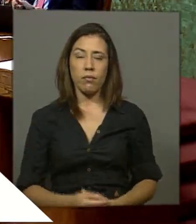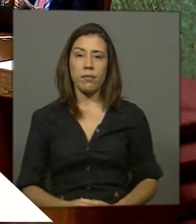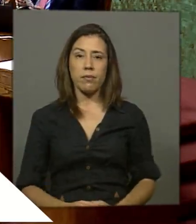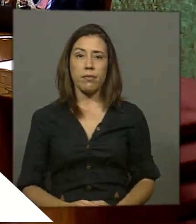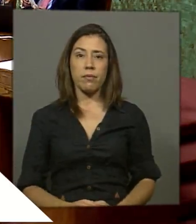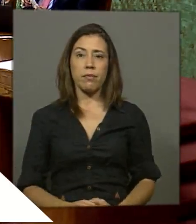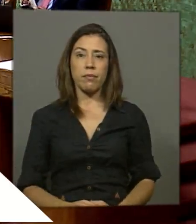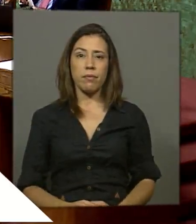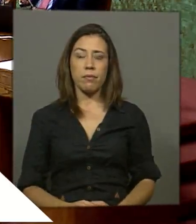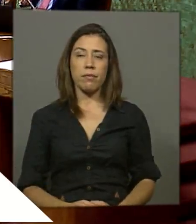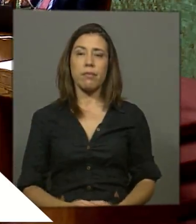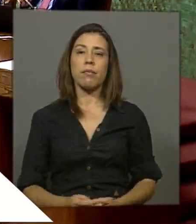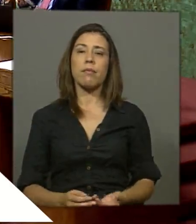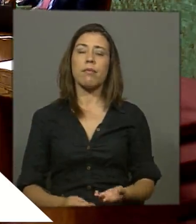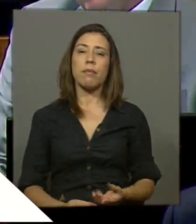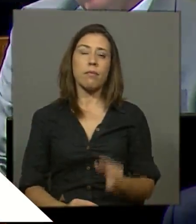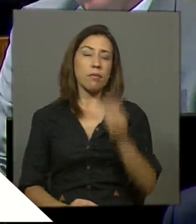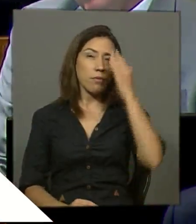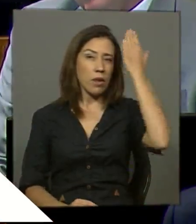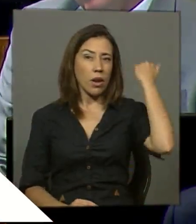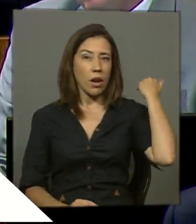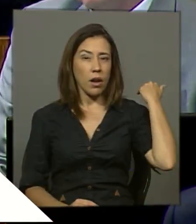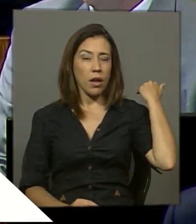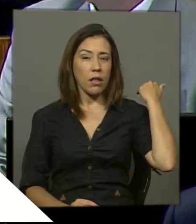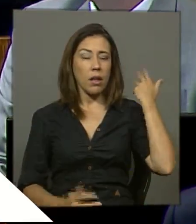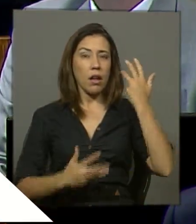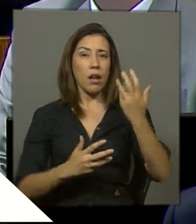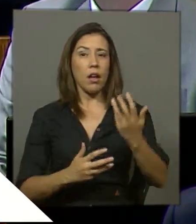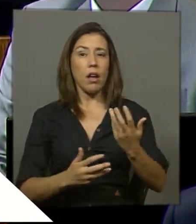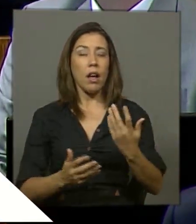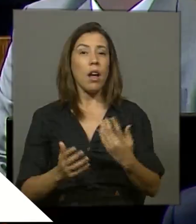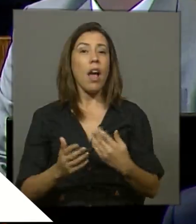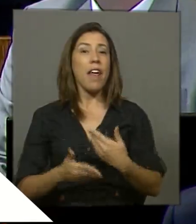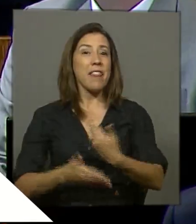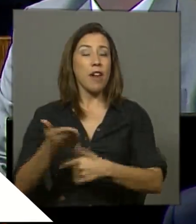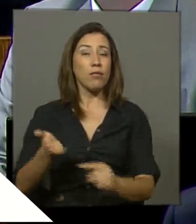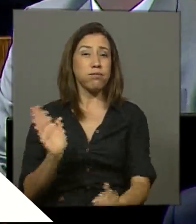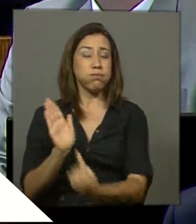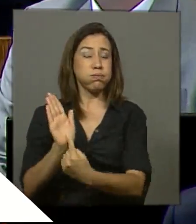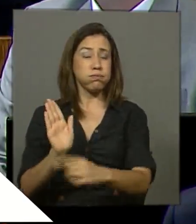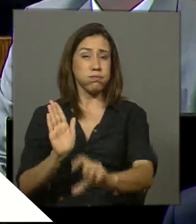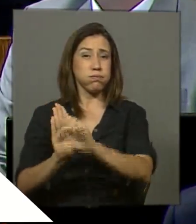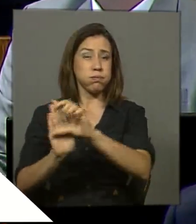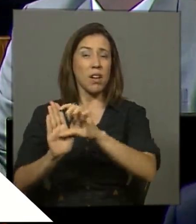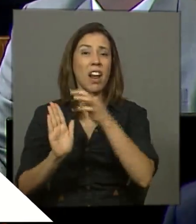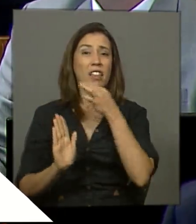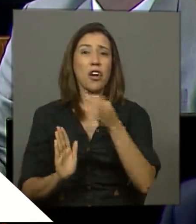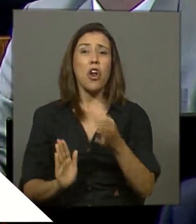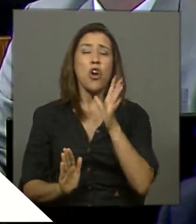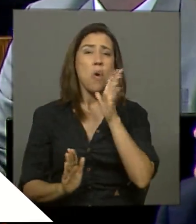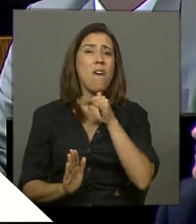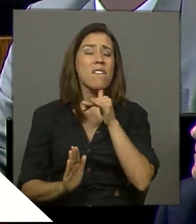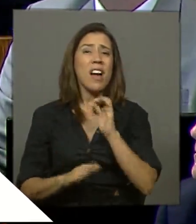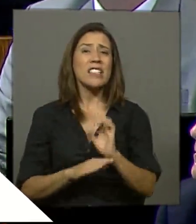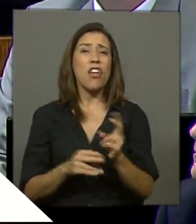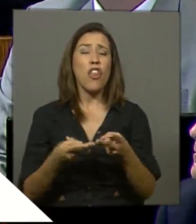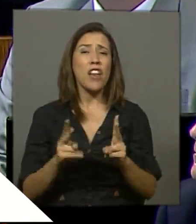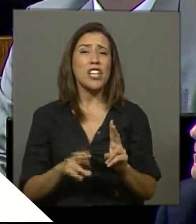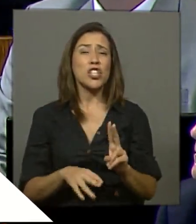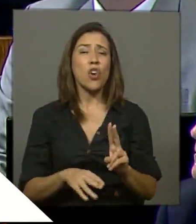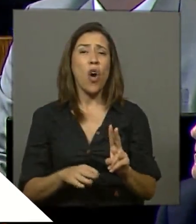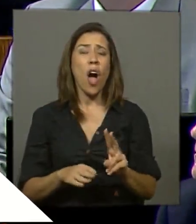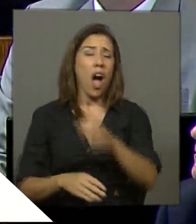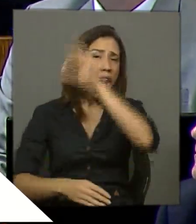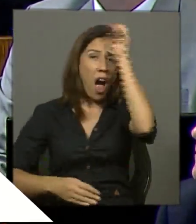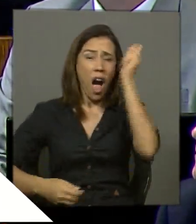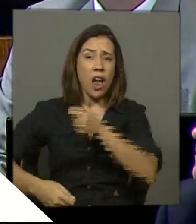coloma ministro hace un par de días atrás hubo un inserto en la prensa donde se dijo que no había estado derecho en la araucanía